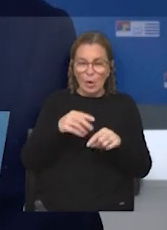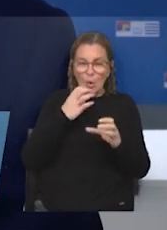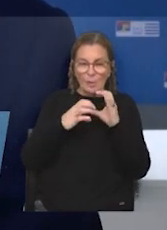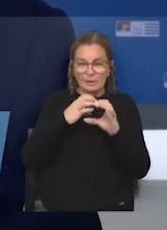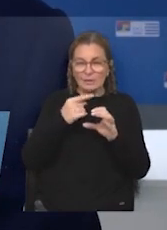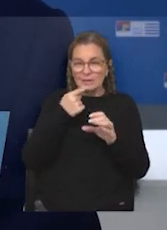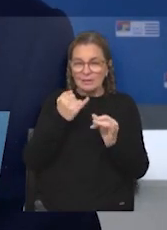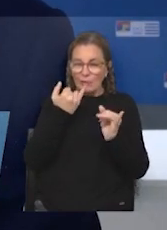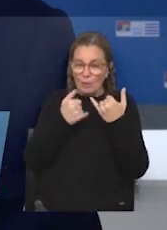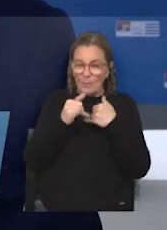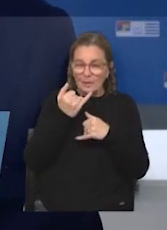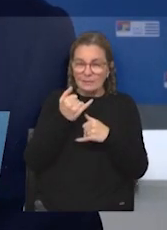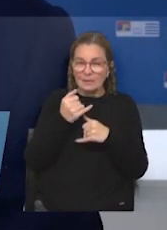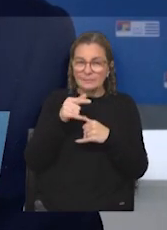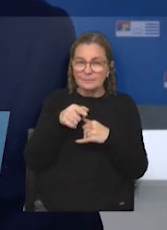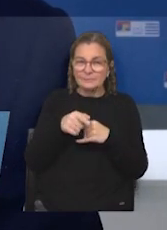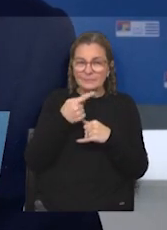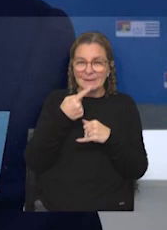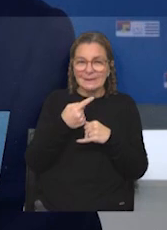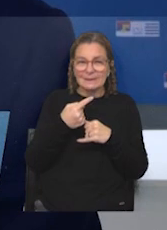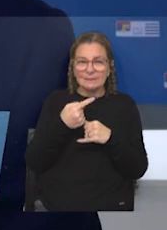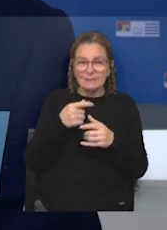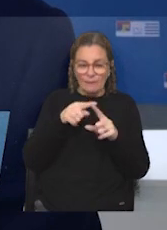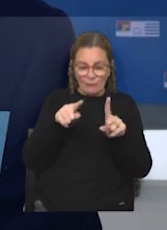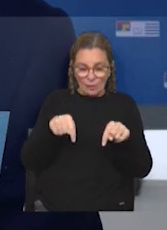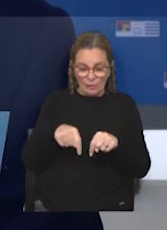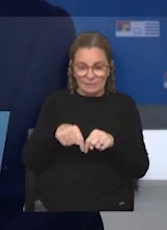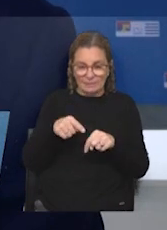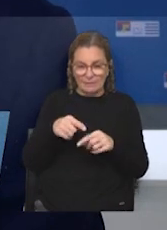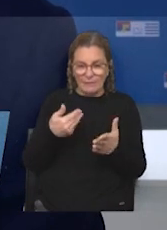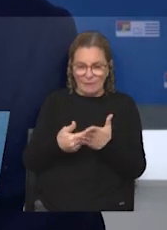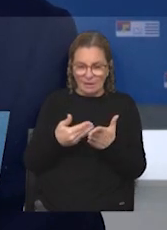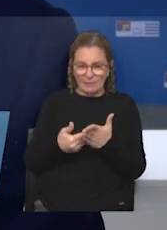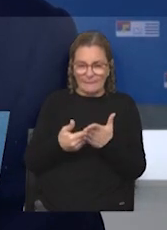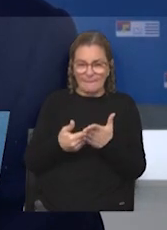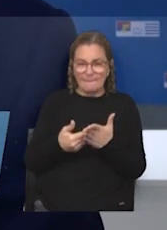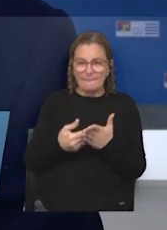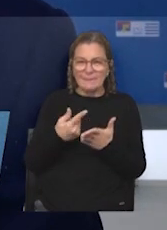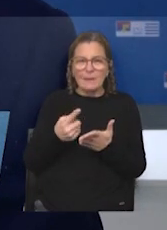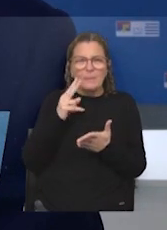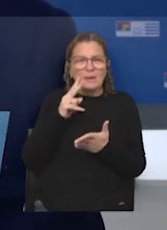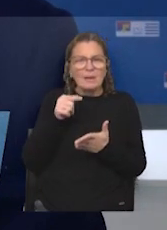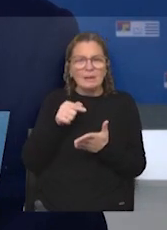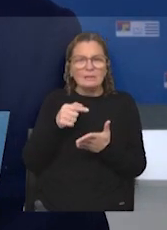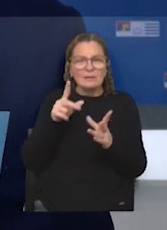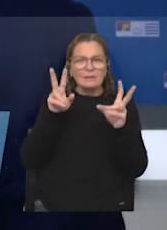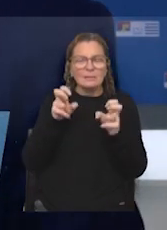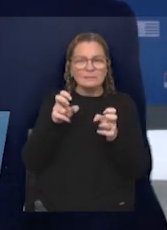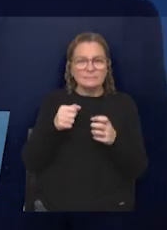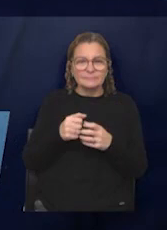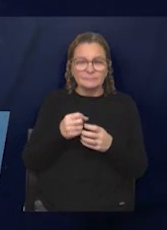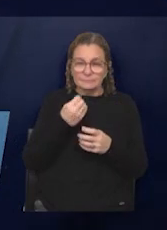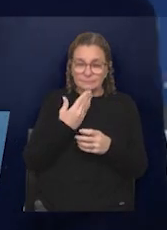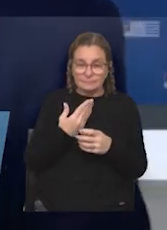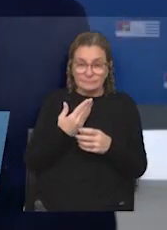informa bueno que tiene constancia de de de las boletas y y de esas facturas eh qué lectura o qué mirada ha hecho también de este tema